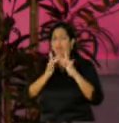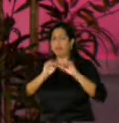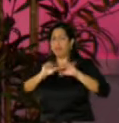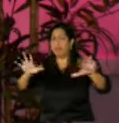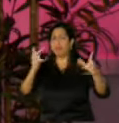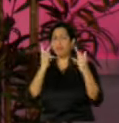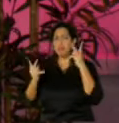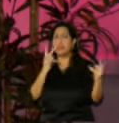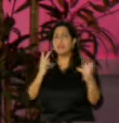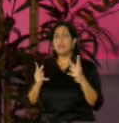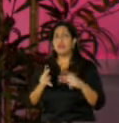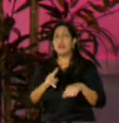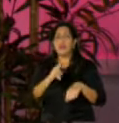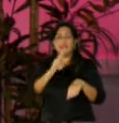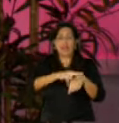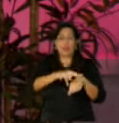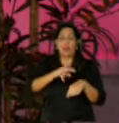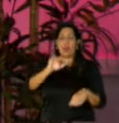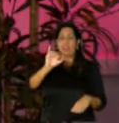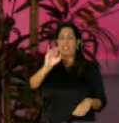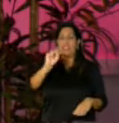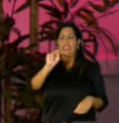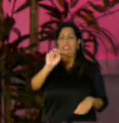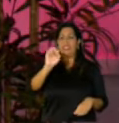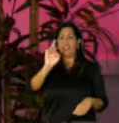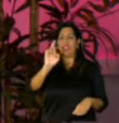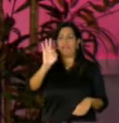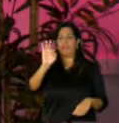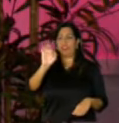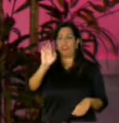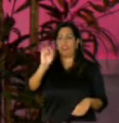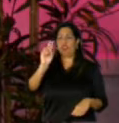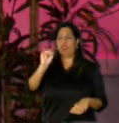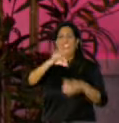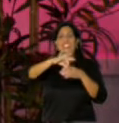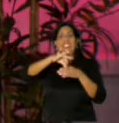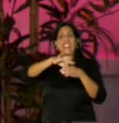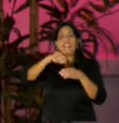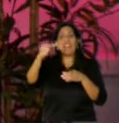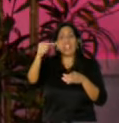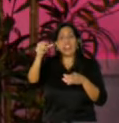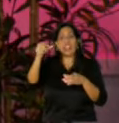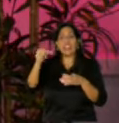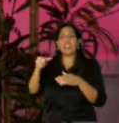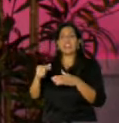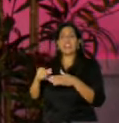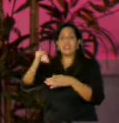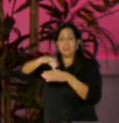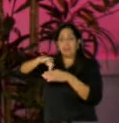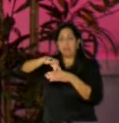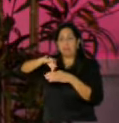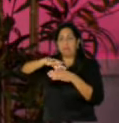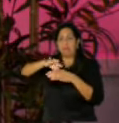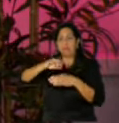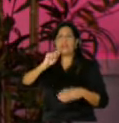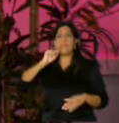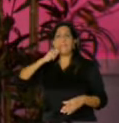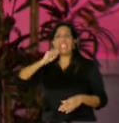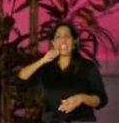hablan de que una fuente natural del interferón es el té verde, el té de manzanilla, y muchas personas están preguntando cuán cierto es esto, cuánto nos